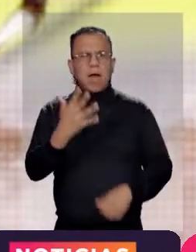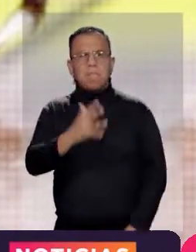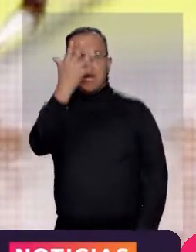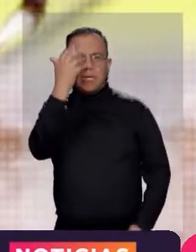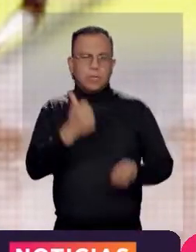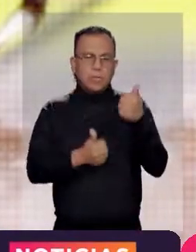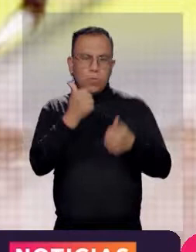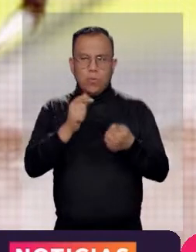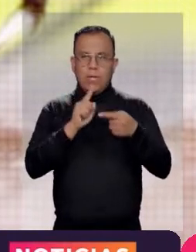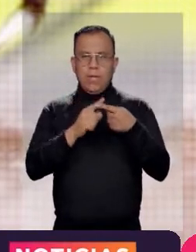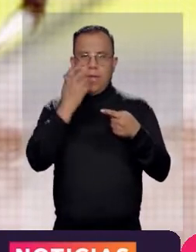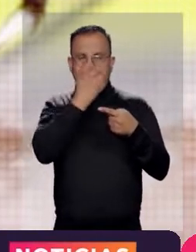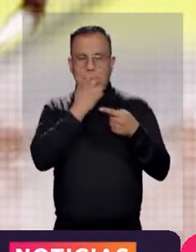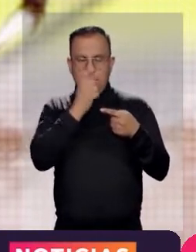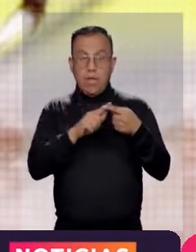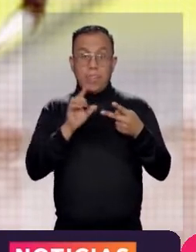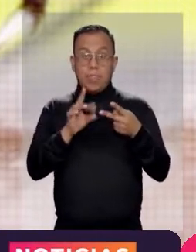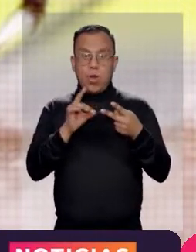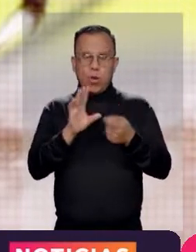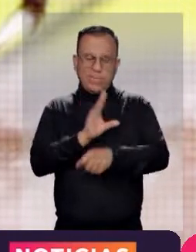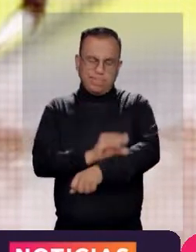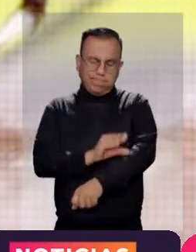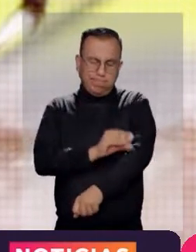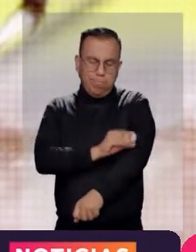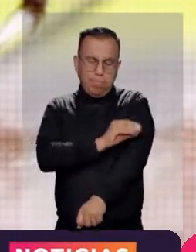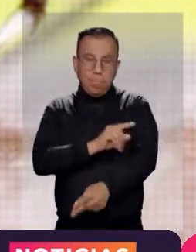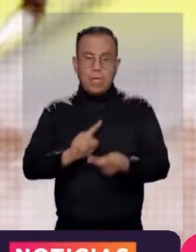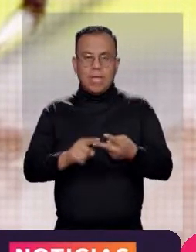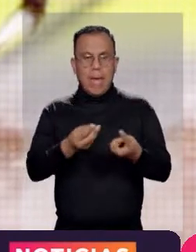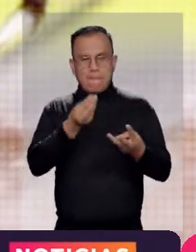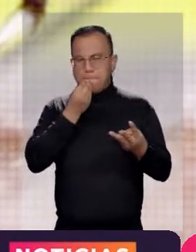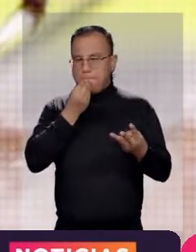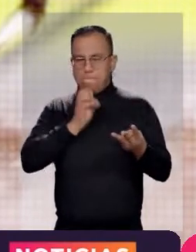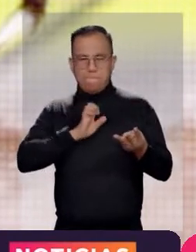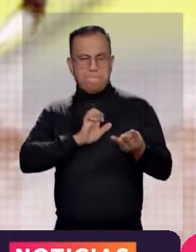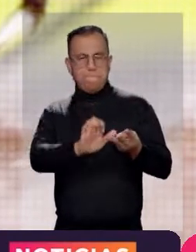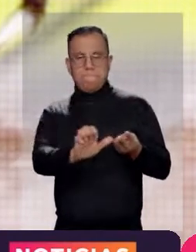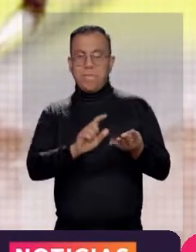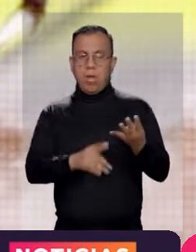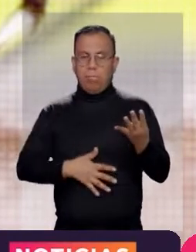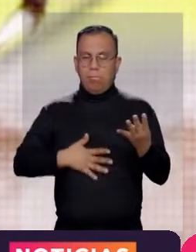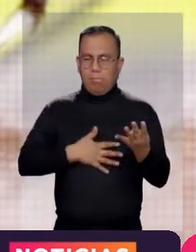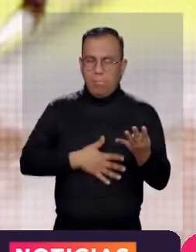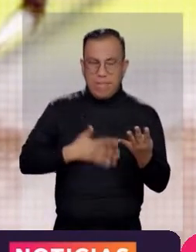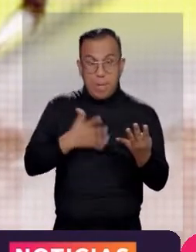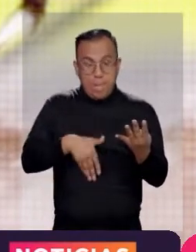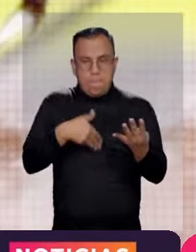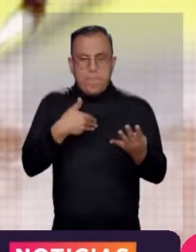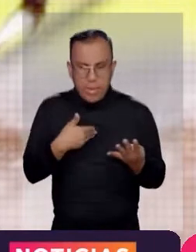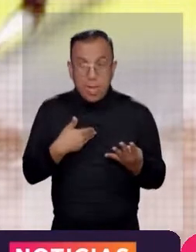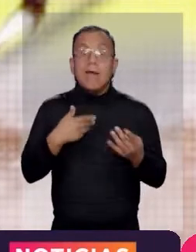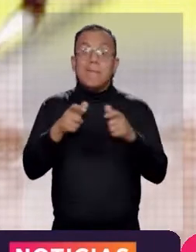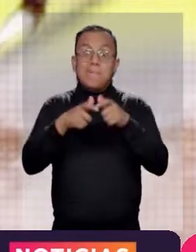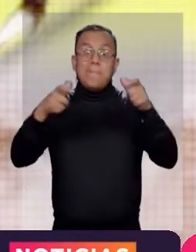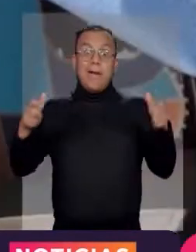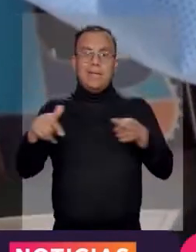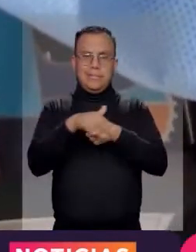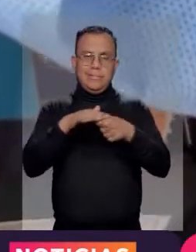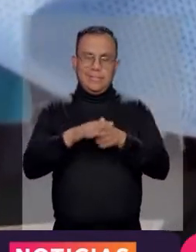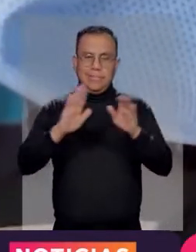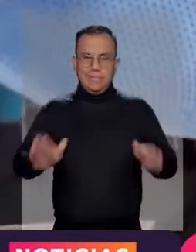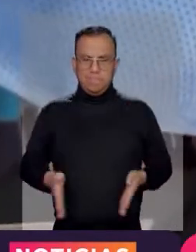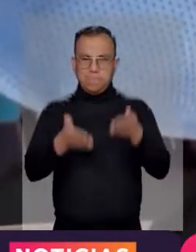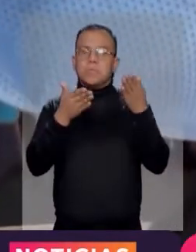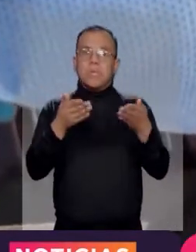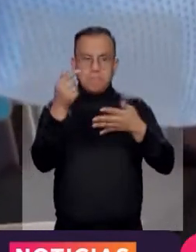son fiebre, dolores musculares, pérdida de apetito y náuseas o vómitos. La mayoría de los casos mejoran y